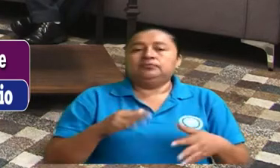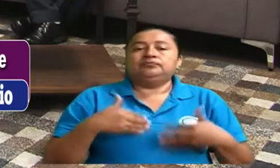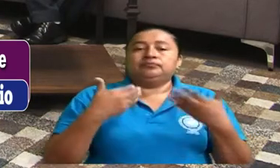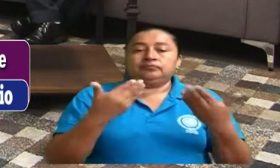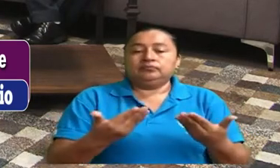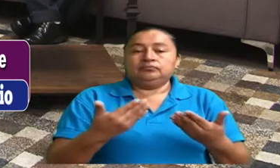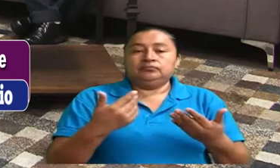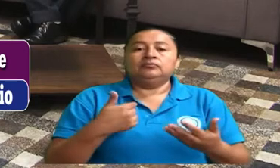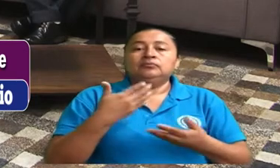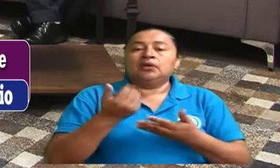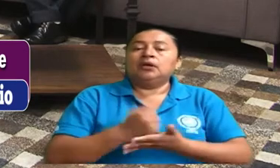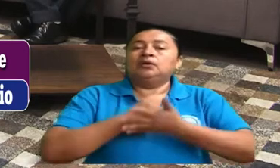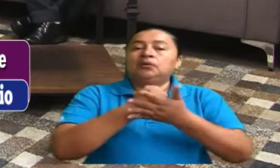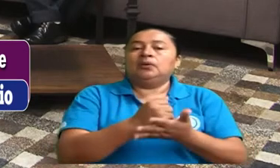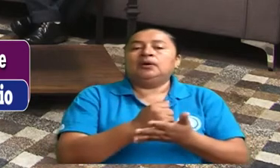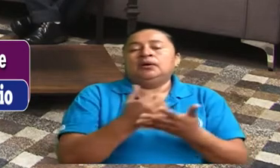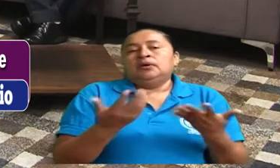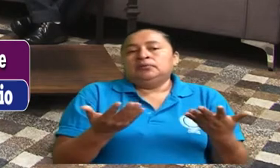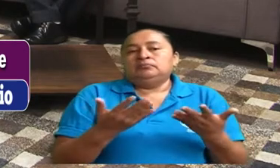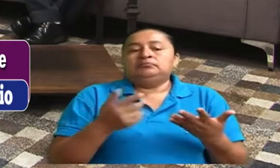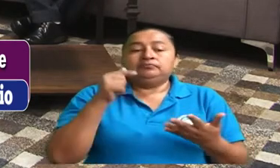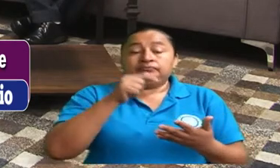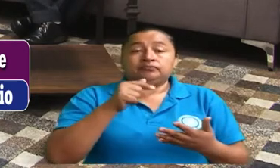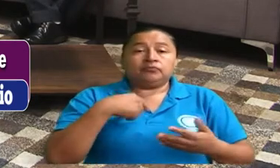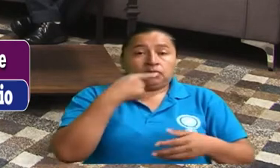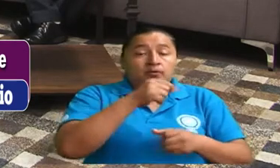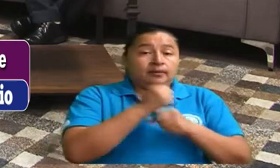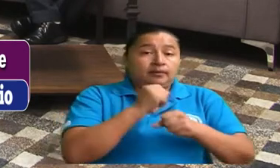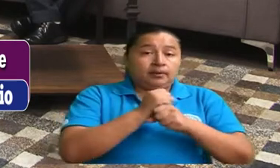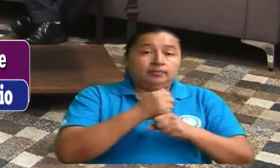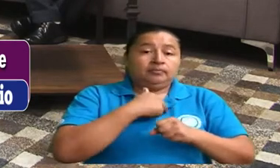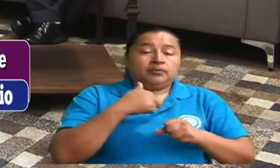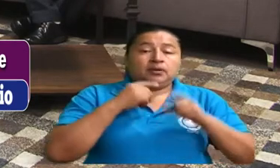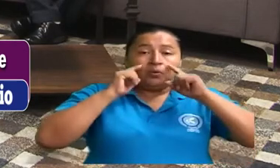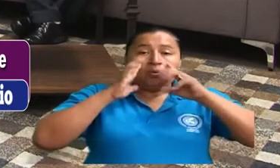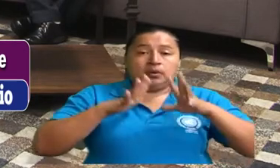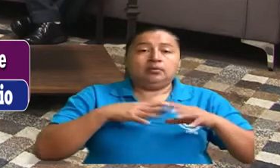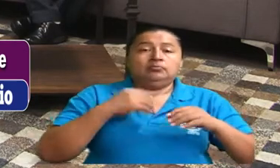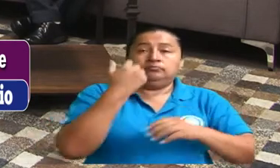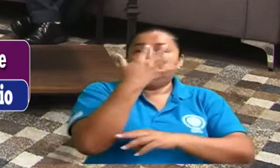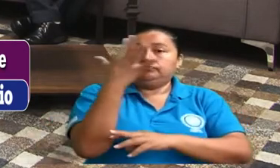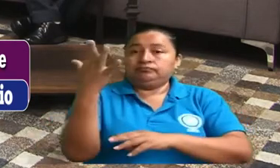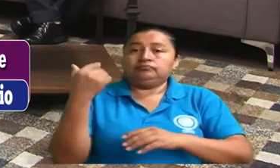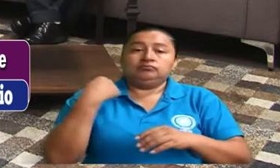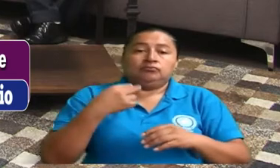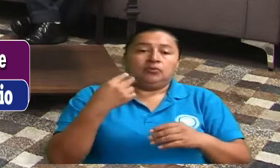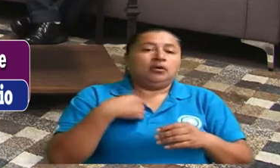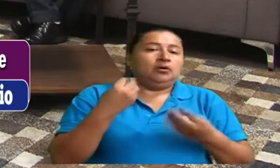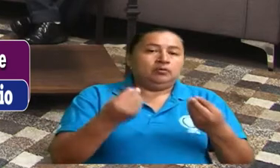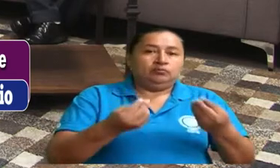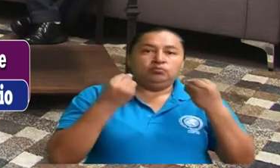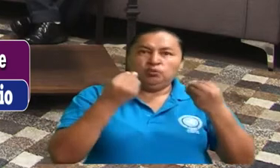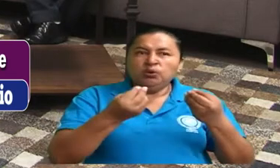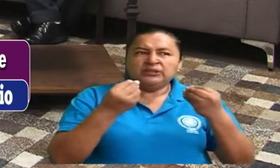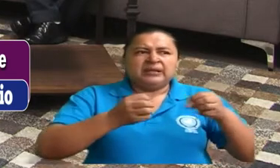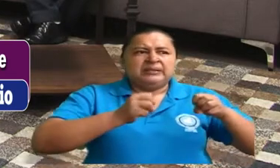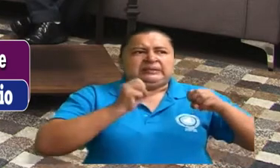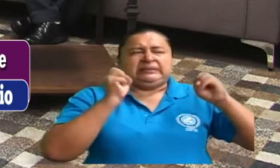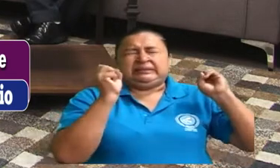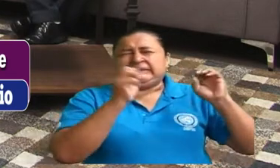para, a través del sustento, viene la protección del medio ambiente, con tantas toneladas,